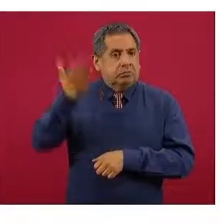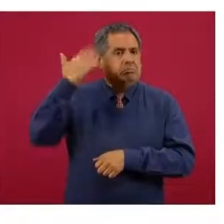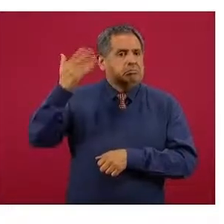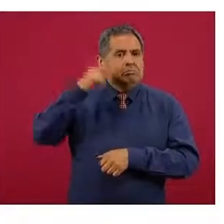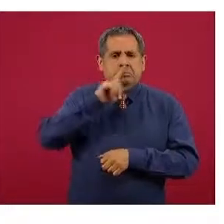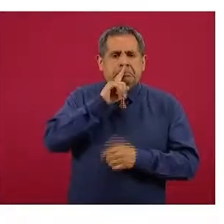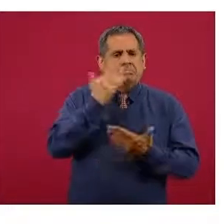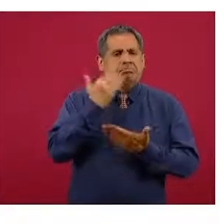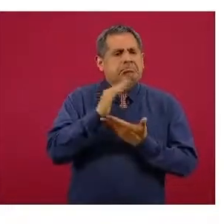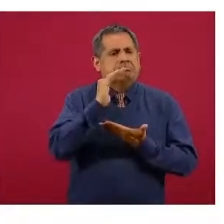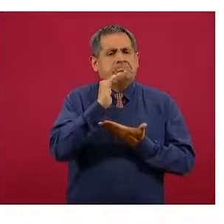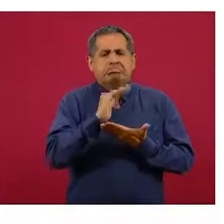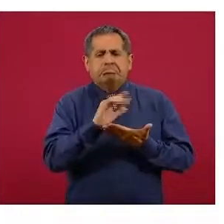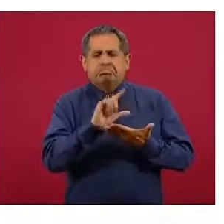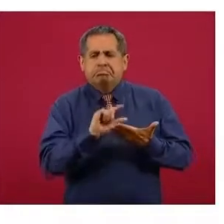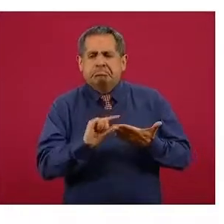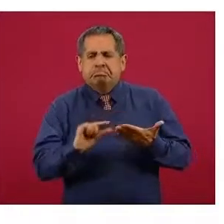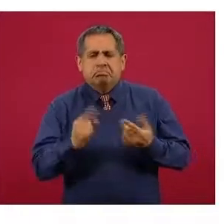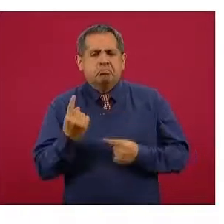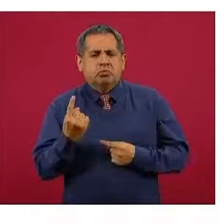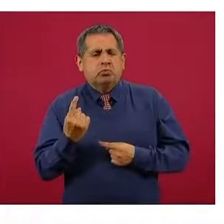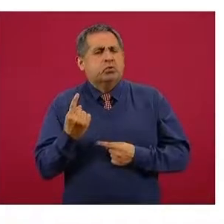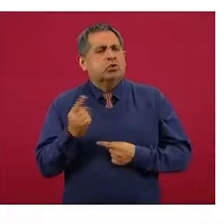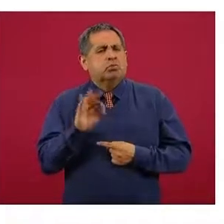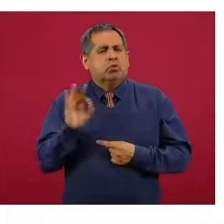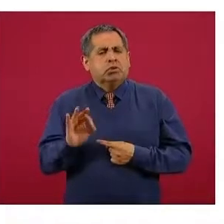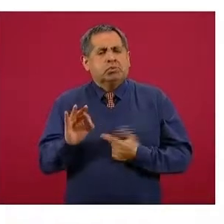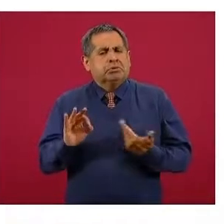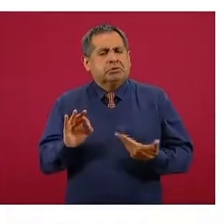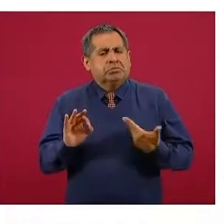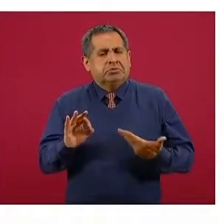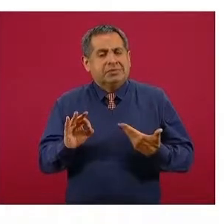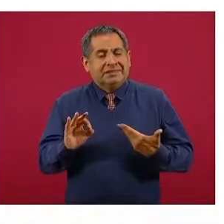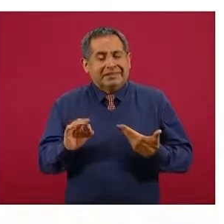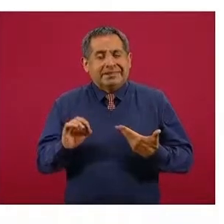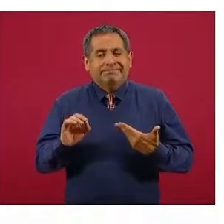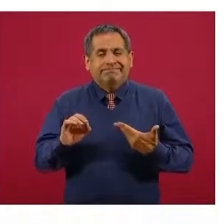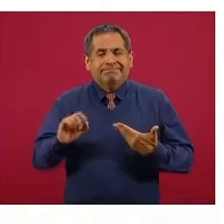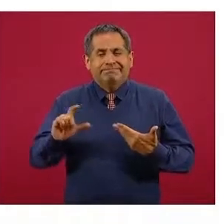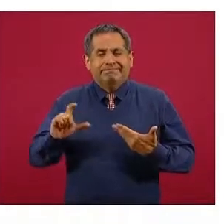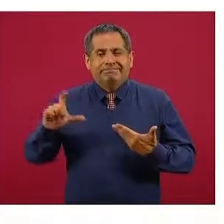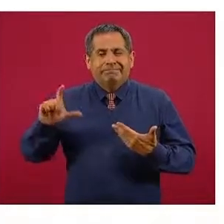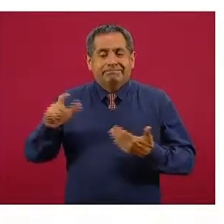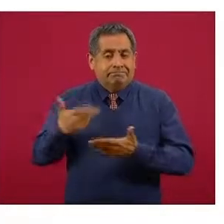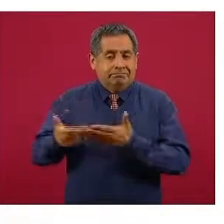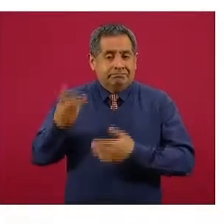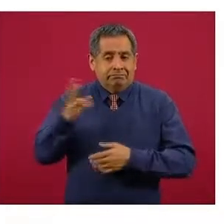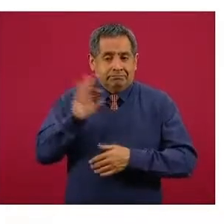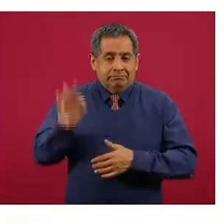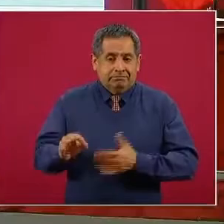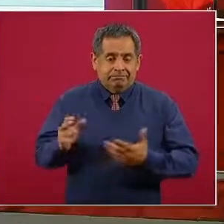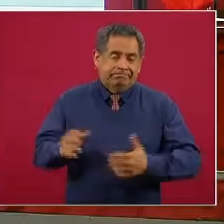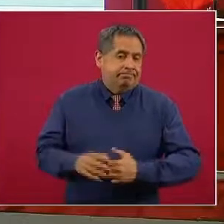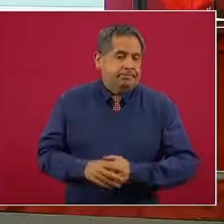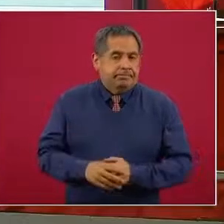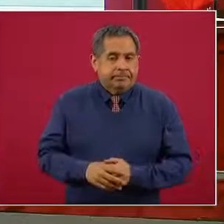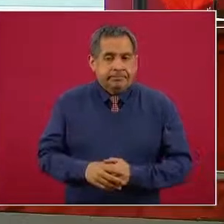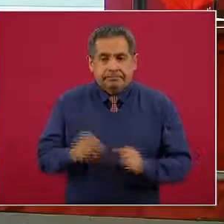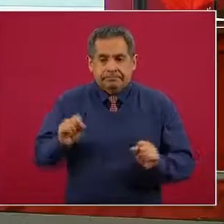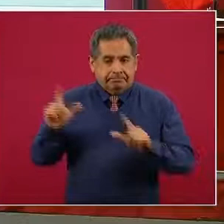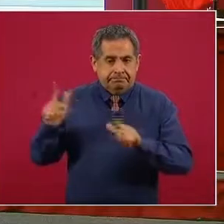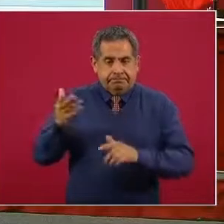estaba, llegó, el mínimo había sido 1% para este. Y tenemos el siguiente, por favor, gráfica, la siguiente